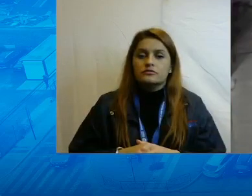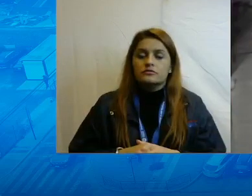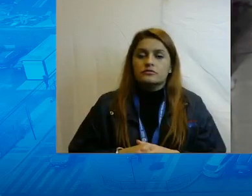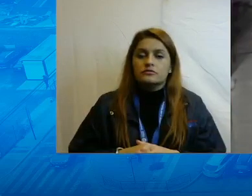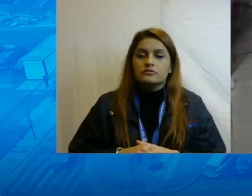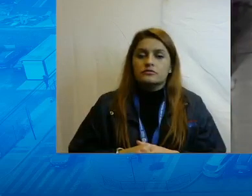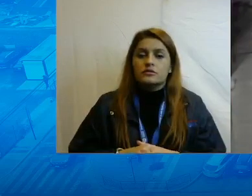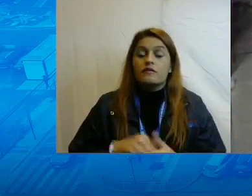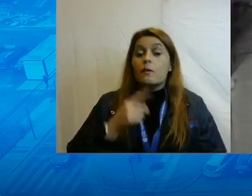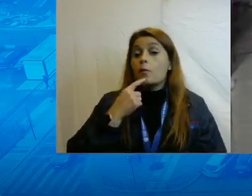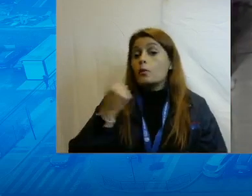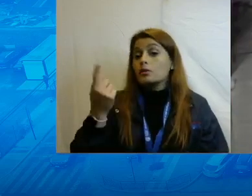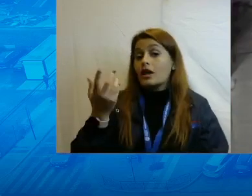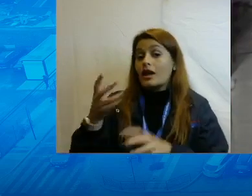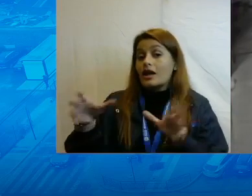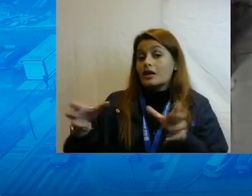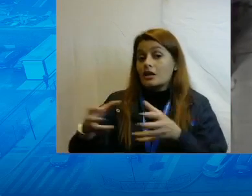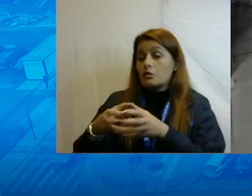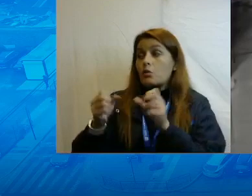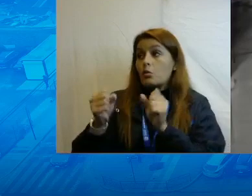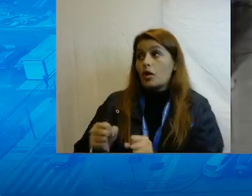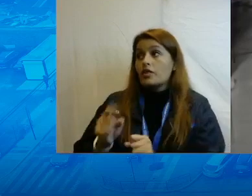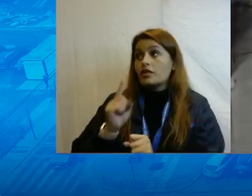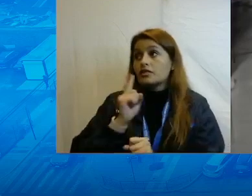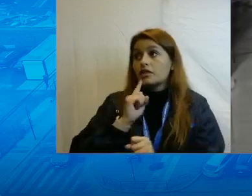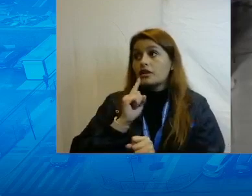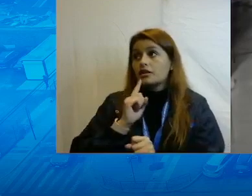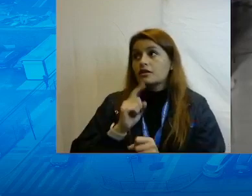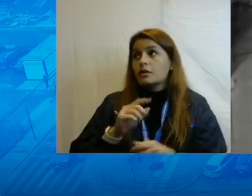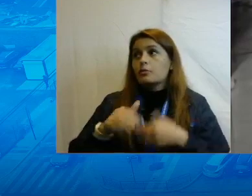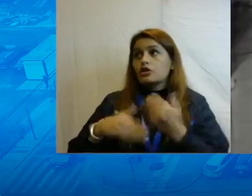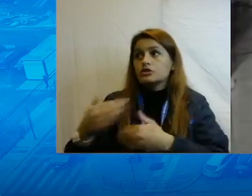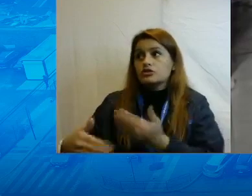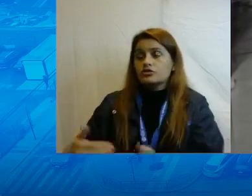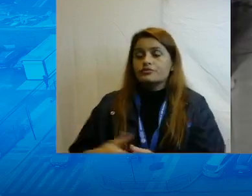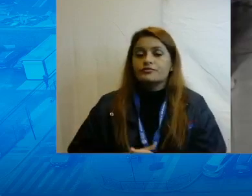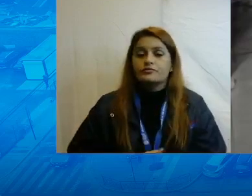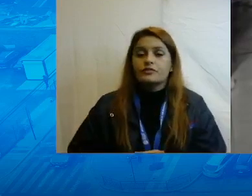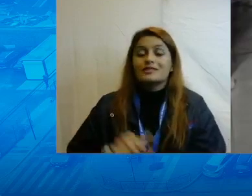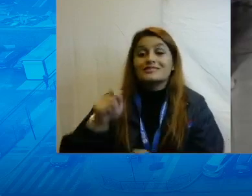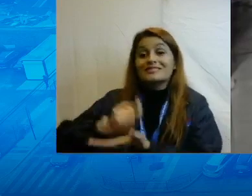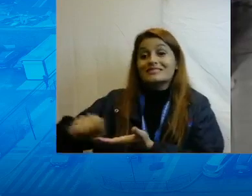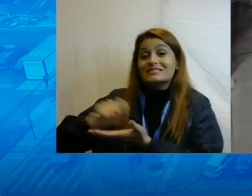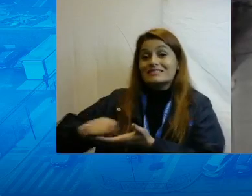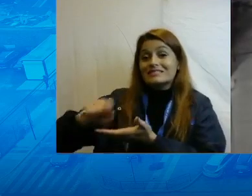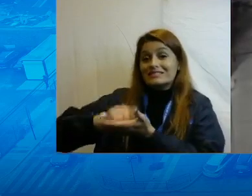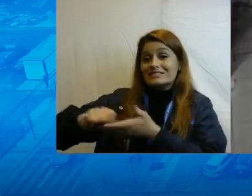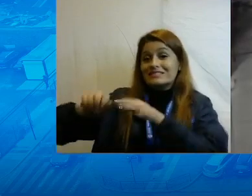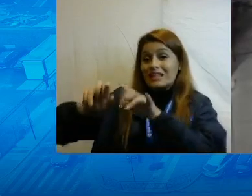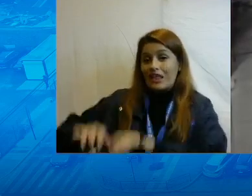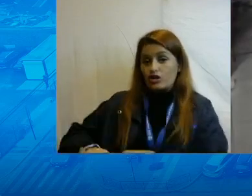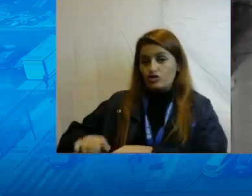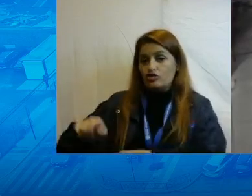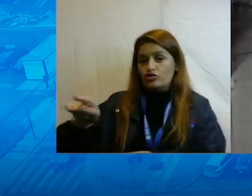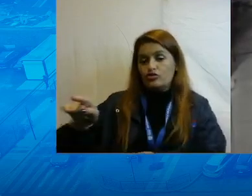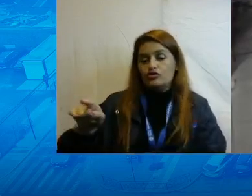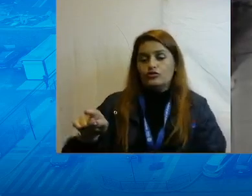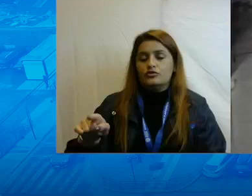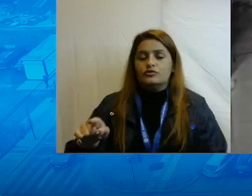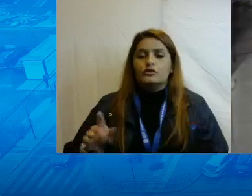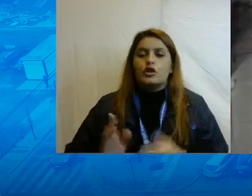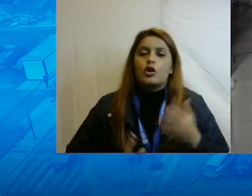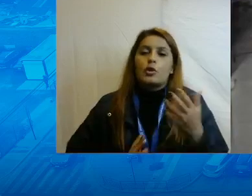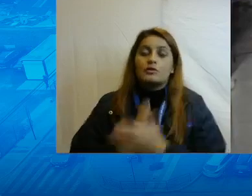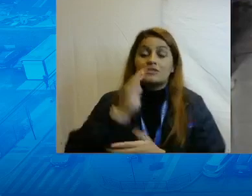Le pedimos a los equipos que puedan considerarlo dentro del proceso. Secretario. Ya, entonces, procedemos a